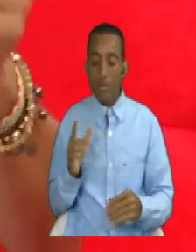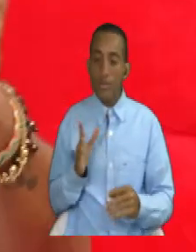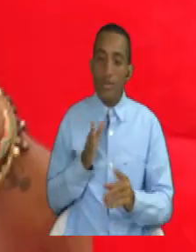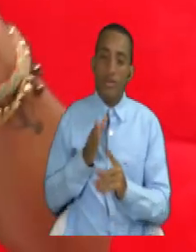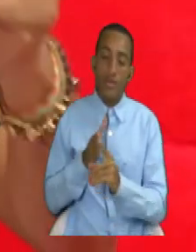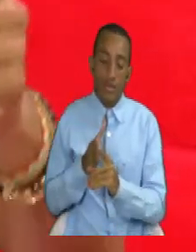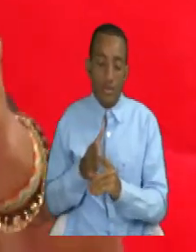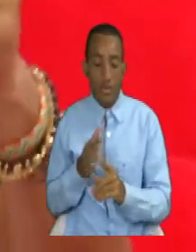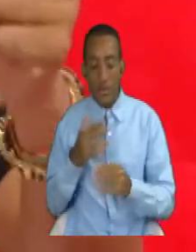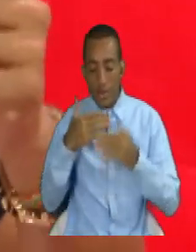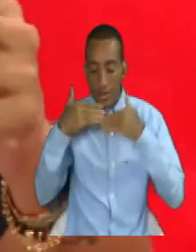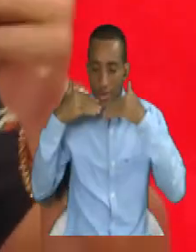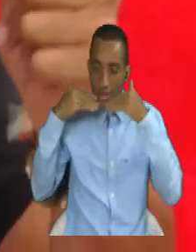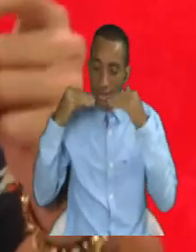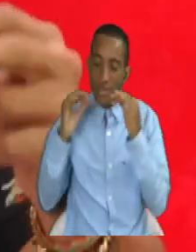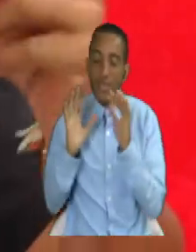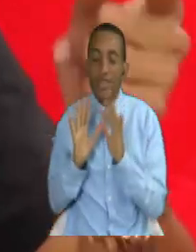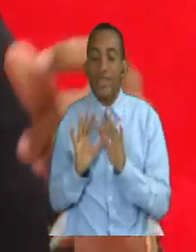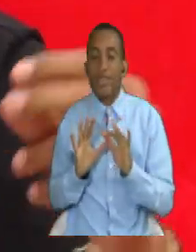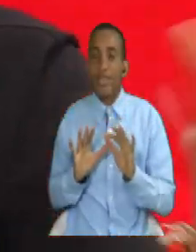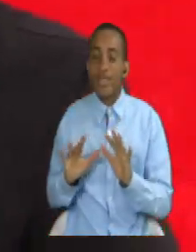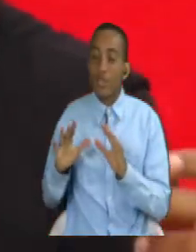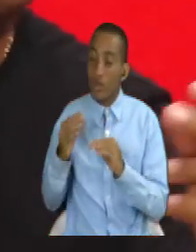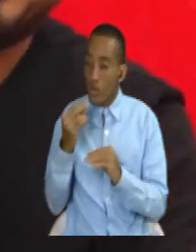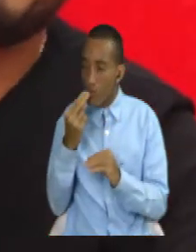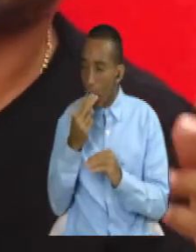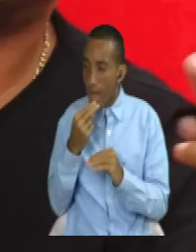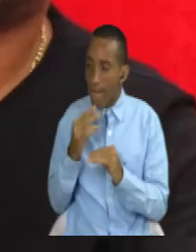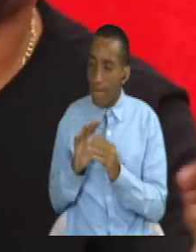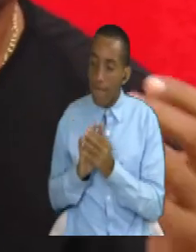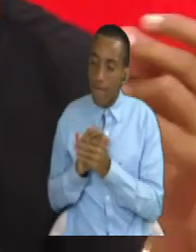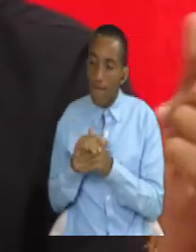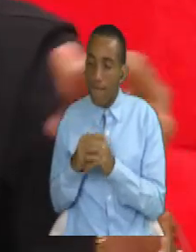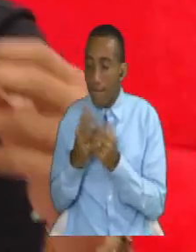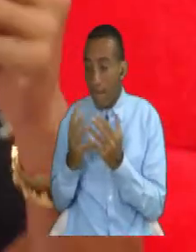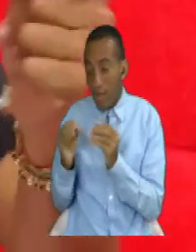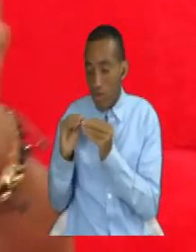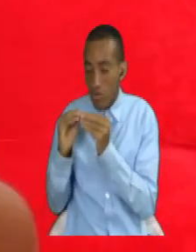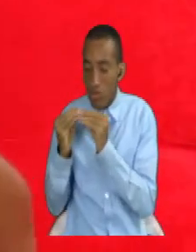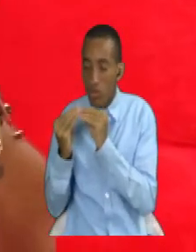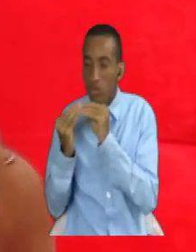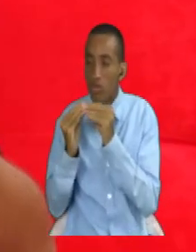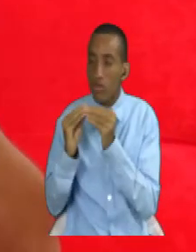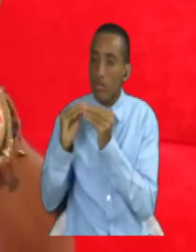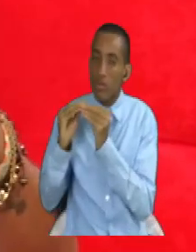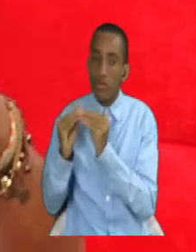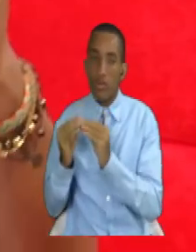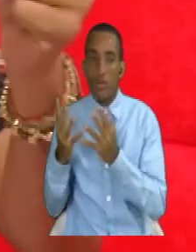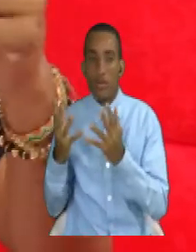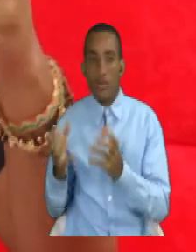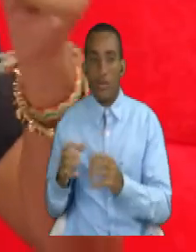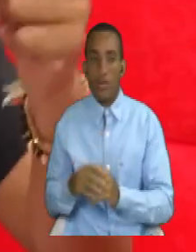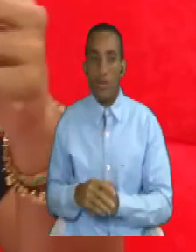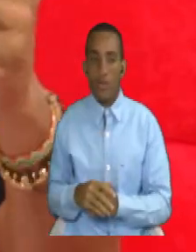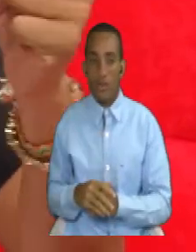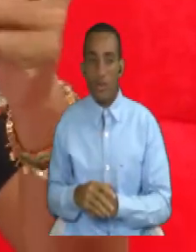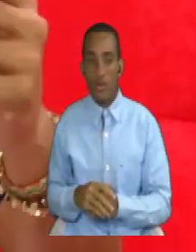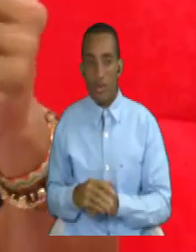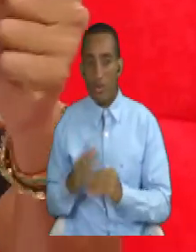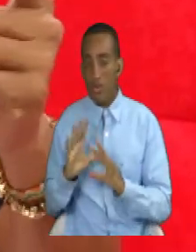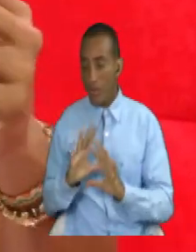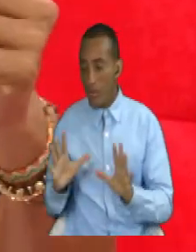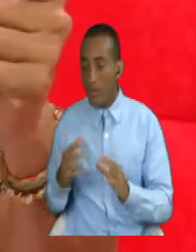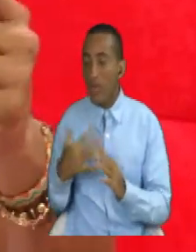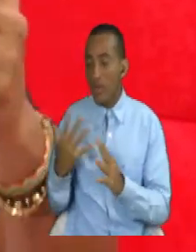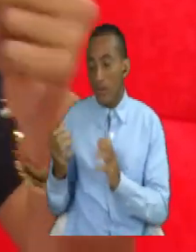aloca. Ay, tus labios provoca, ya quiero besarte. Ay, yo no veo la vida de estar a